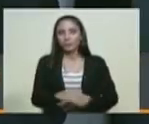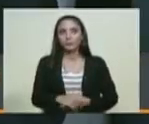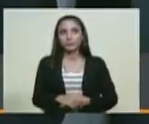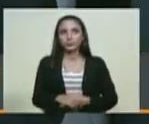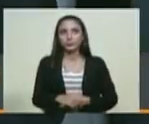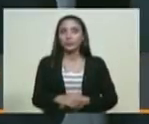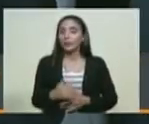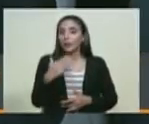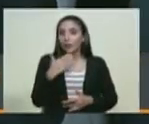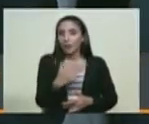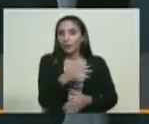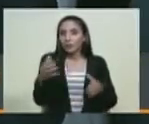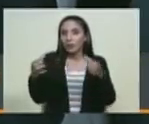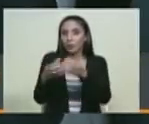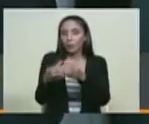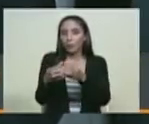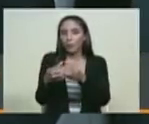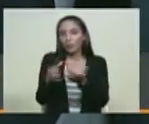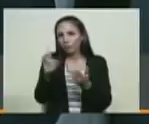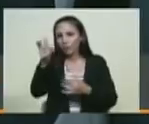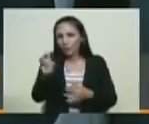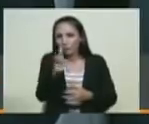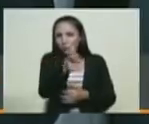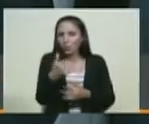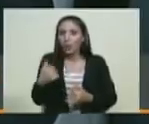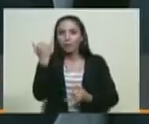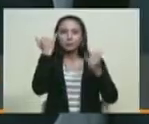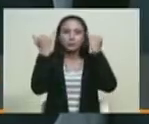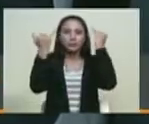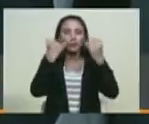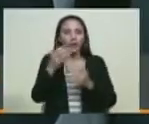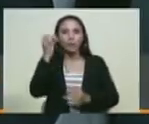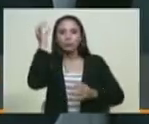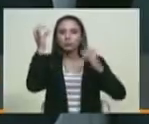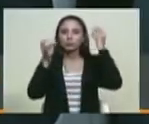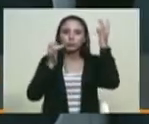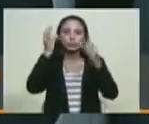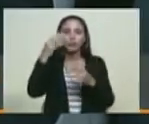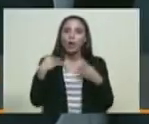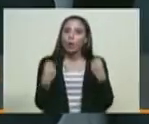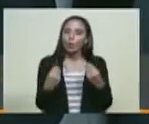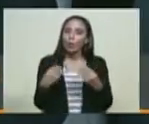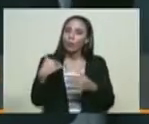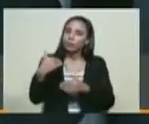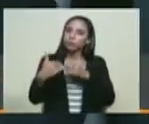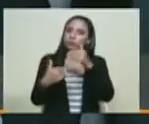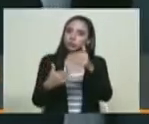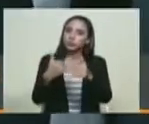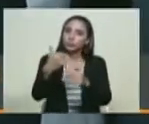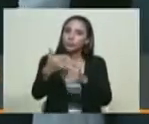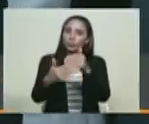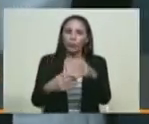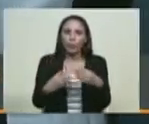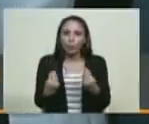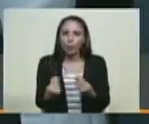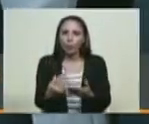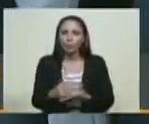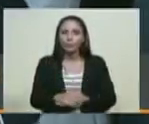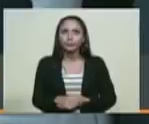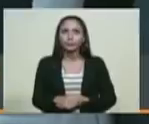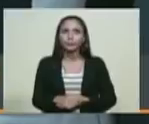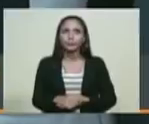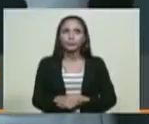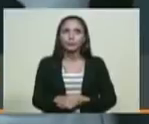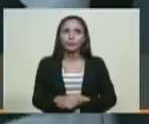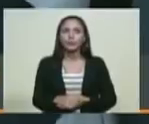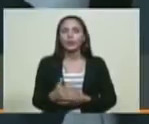Poder Ciudadano porque han surgido nuevas ideas de cómo el Poder Ciudadano puede avanzar en toda la batalla por